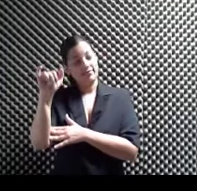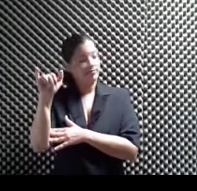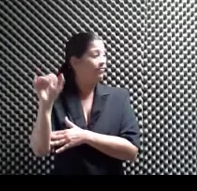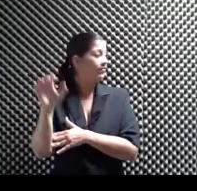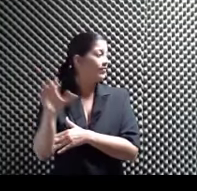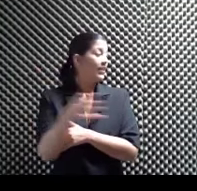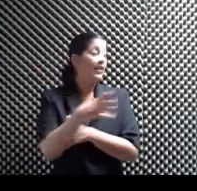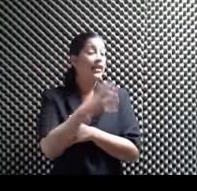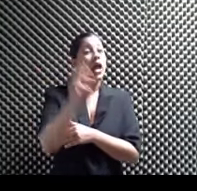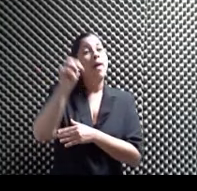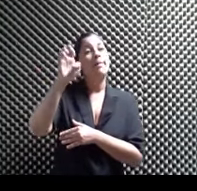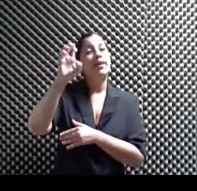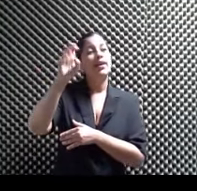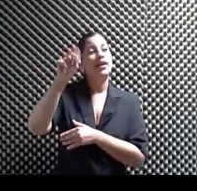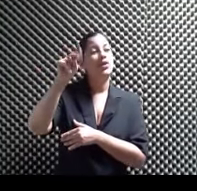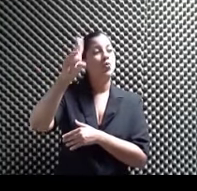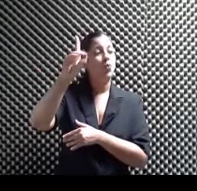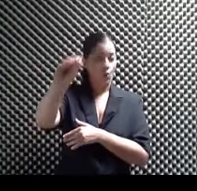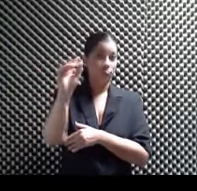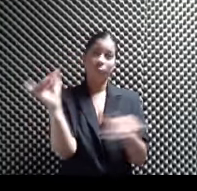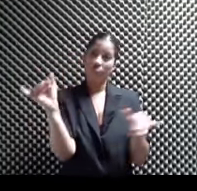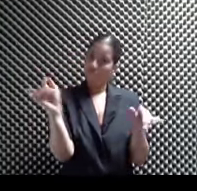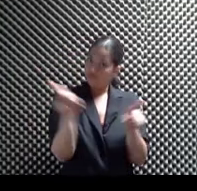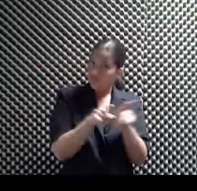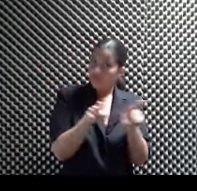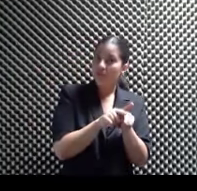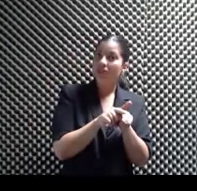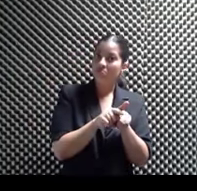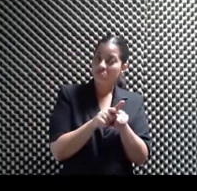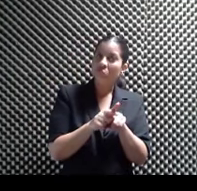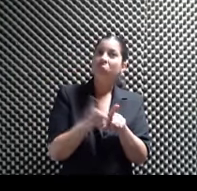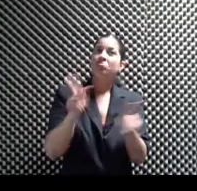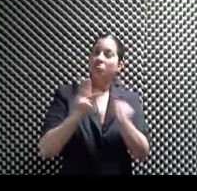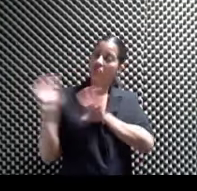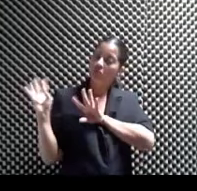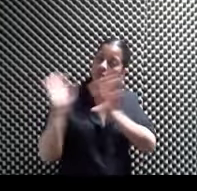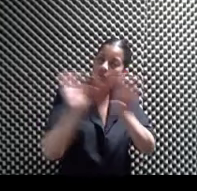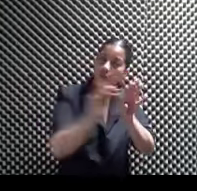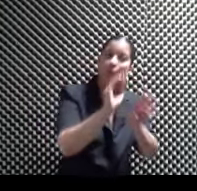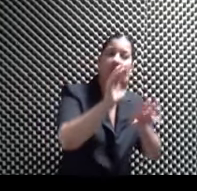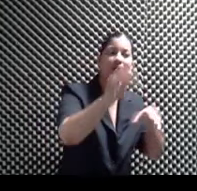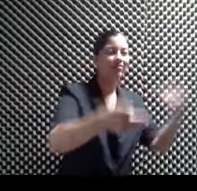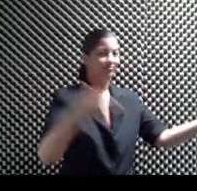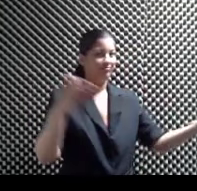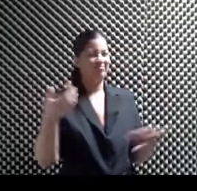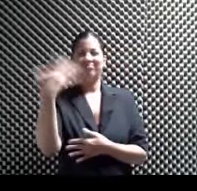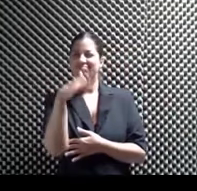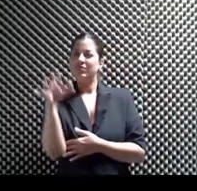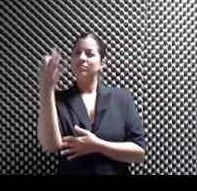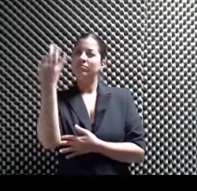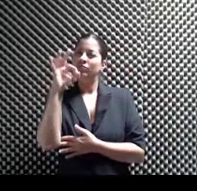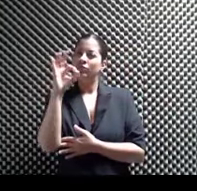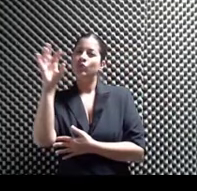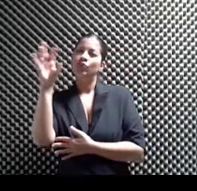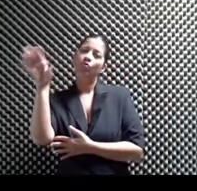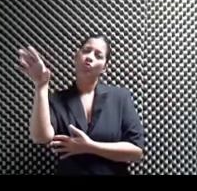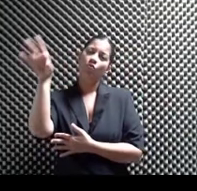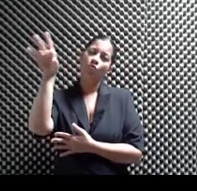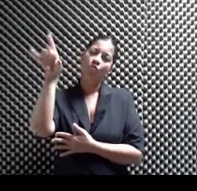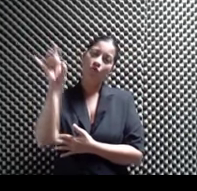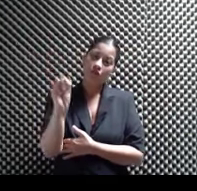Menudo Tuvieron Recibimientos En la década De los 80 Y 90 Esto es Algunos De los Archivos Que tenemos En la Fundación